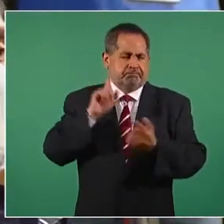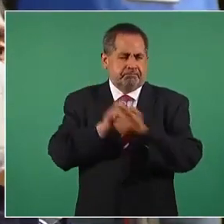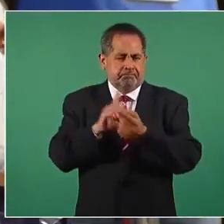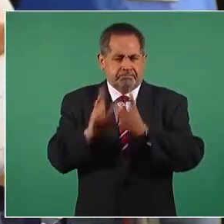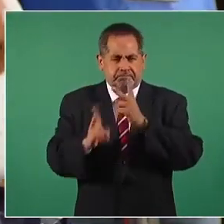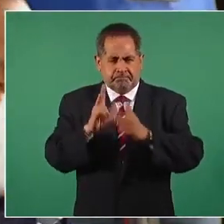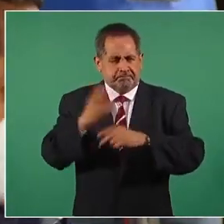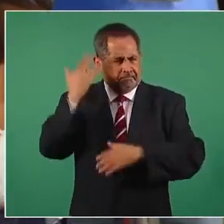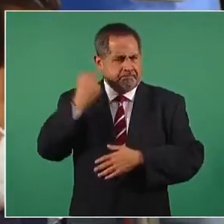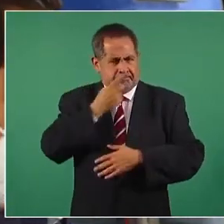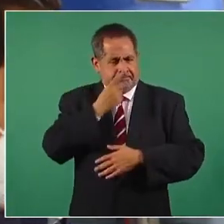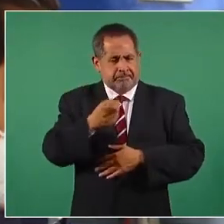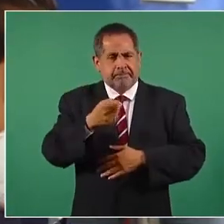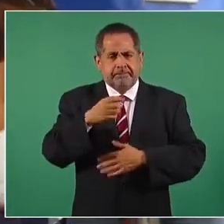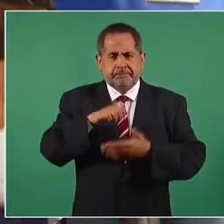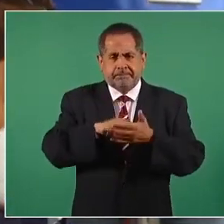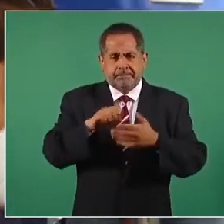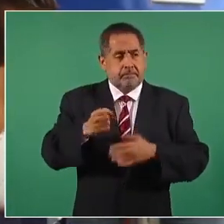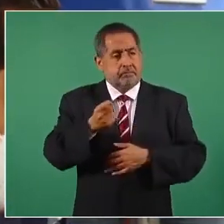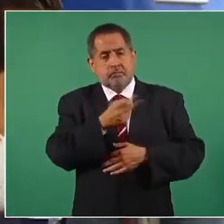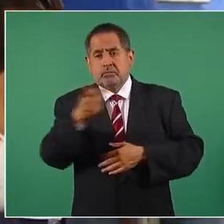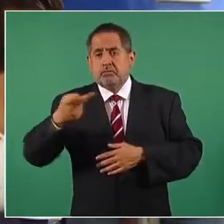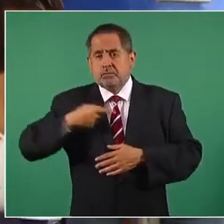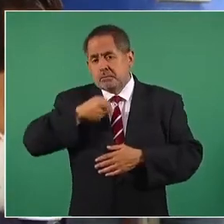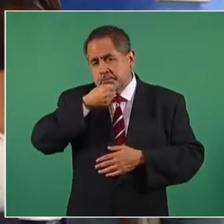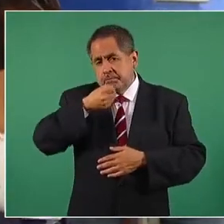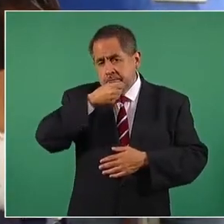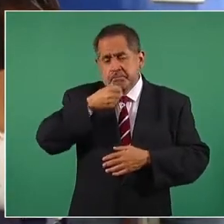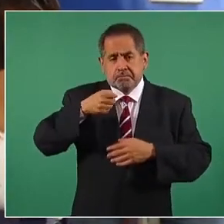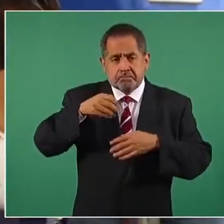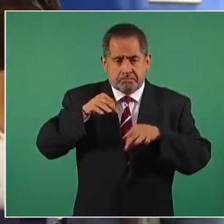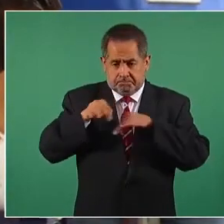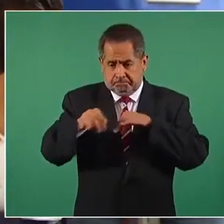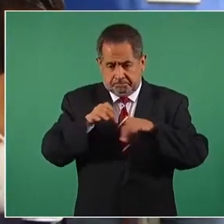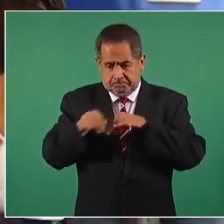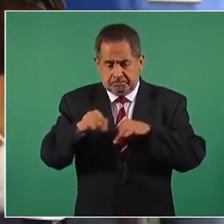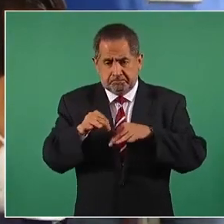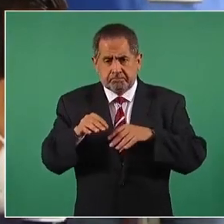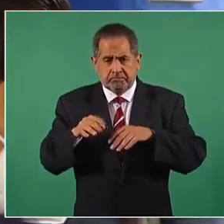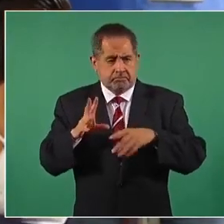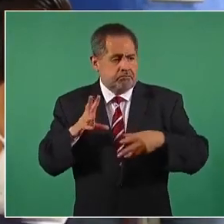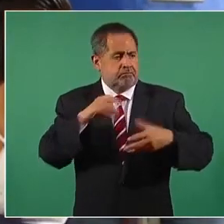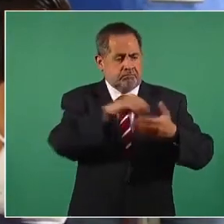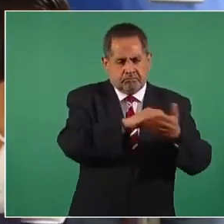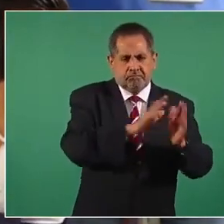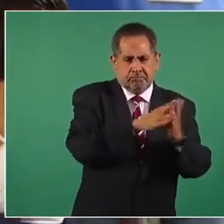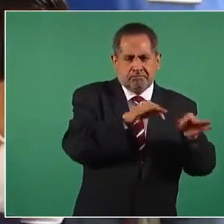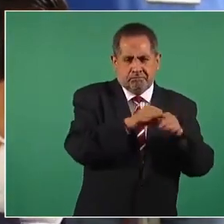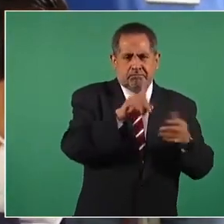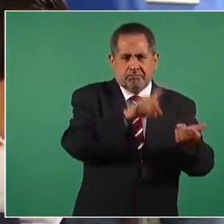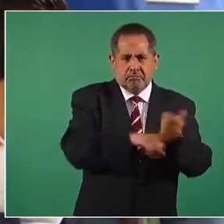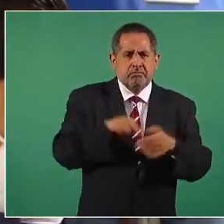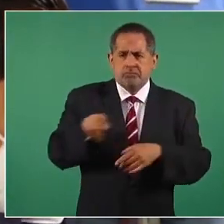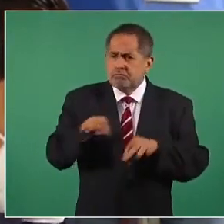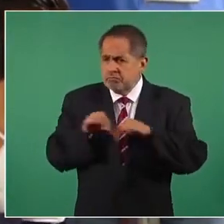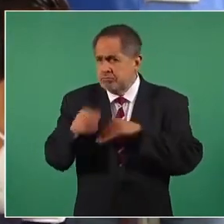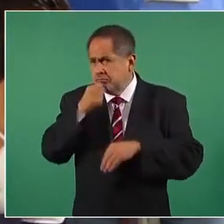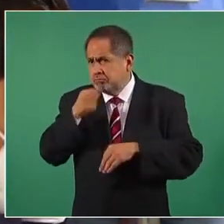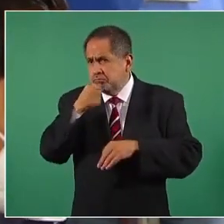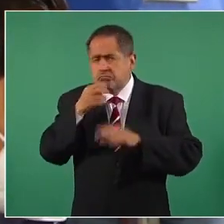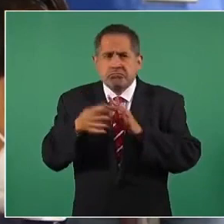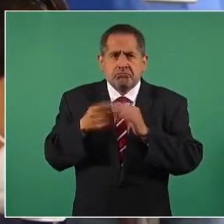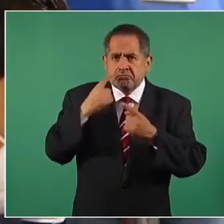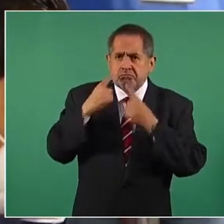comentado, presidente, que hay muchos reporteros que hacen su trabajo, aunque estén en medios de este tipo hacen su trabajo de